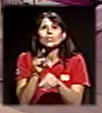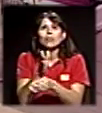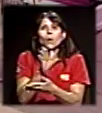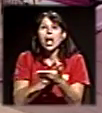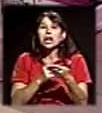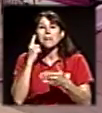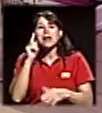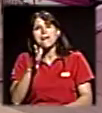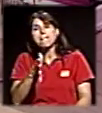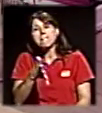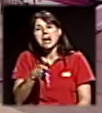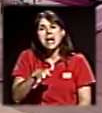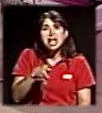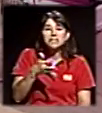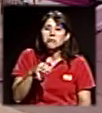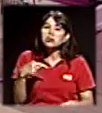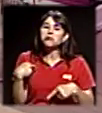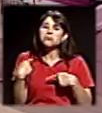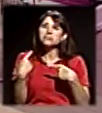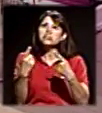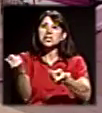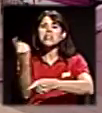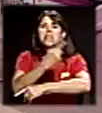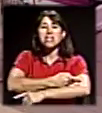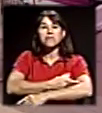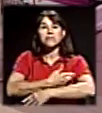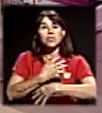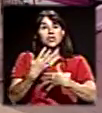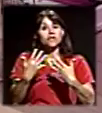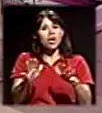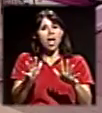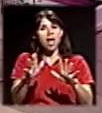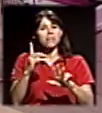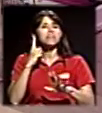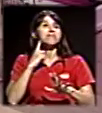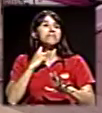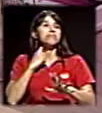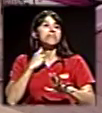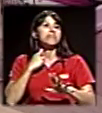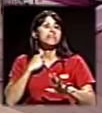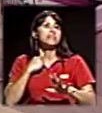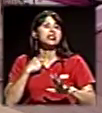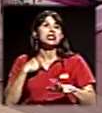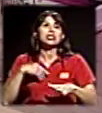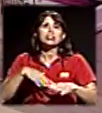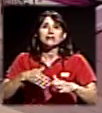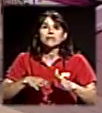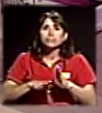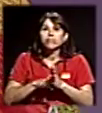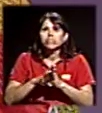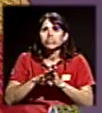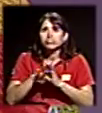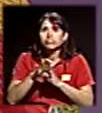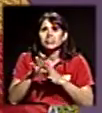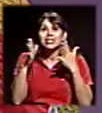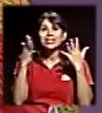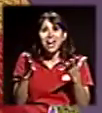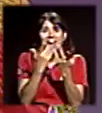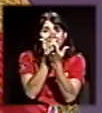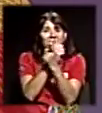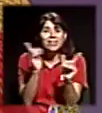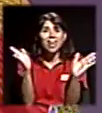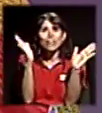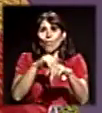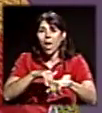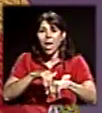que ya está avanzada la adicción y donde tu voluntad ha sido secuestrada entonces decirle al adicto que diga no a las